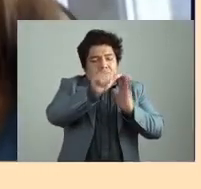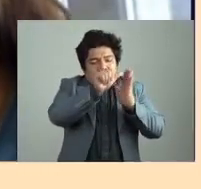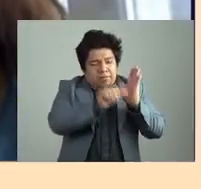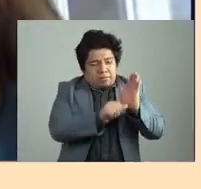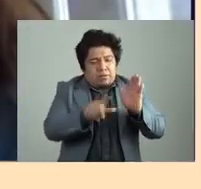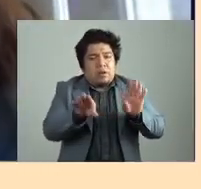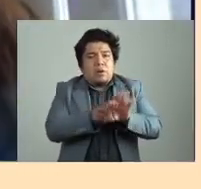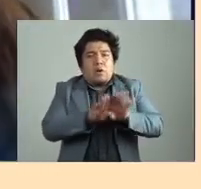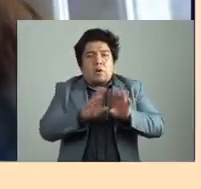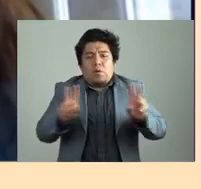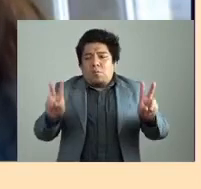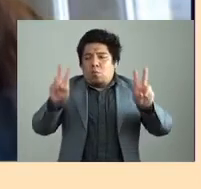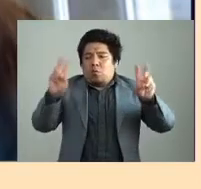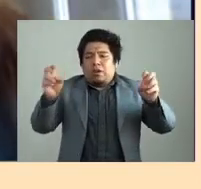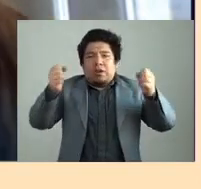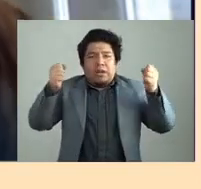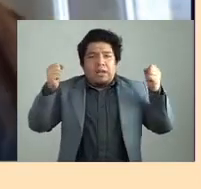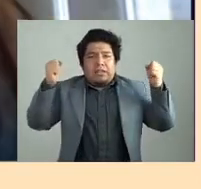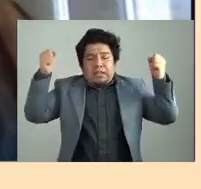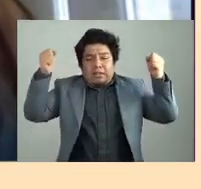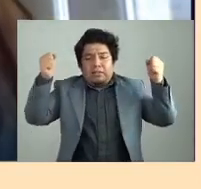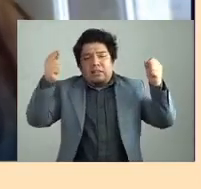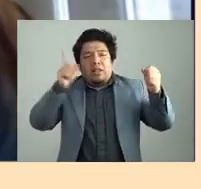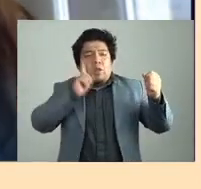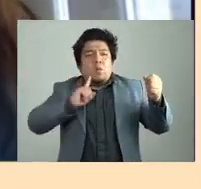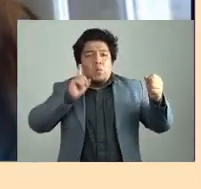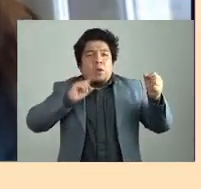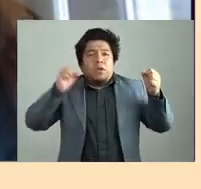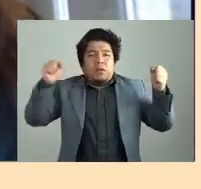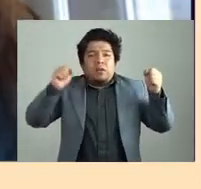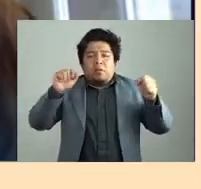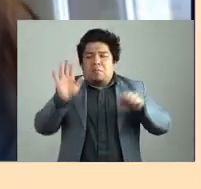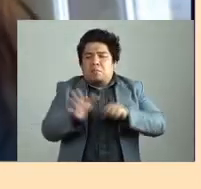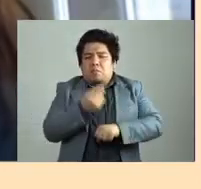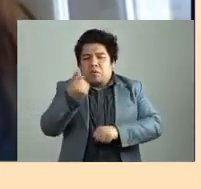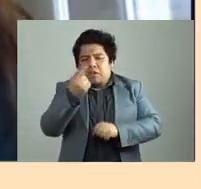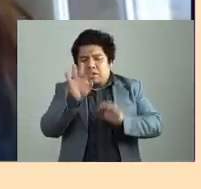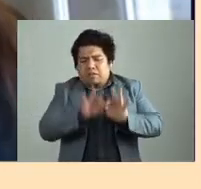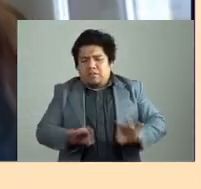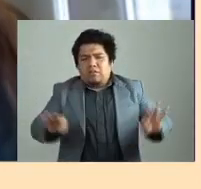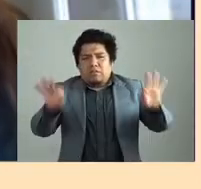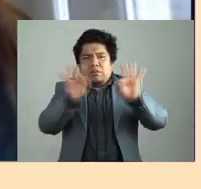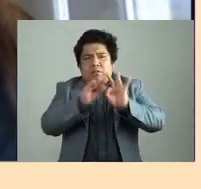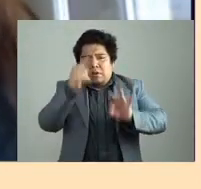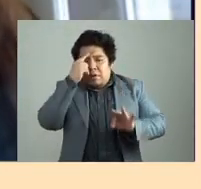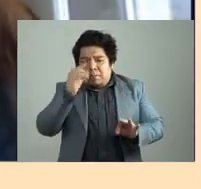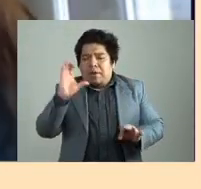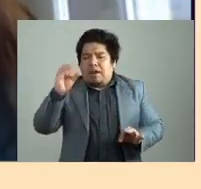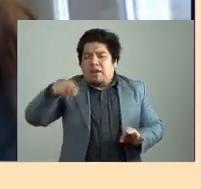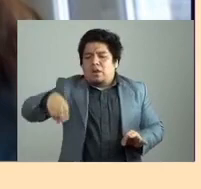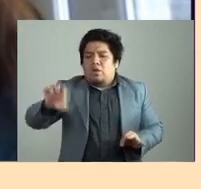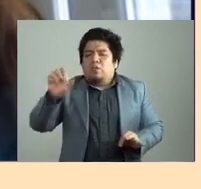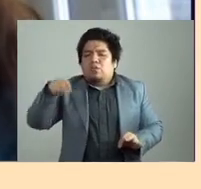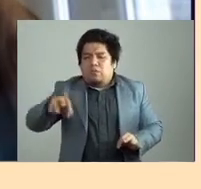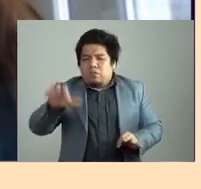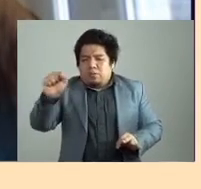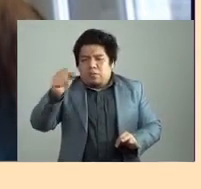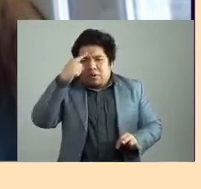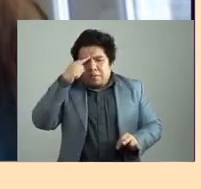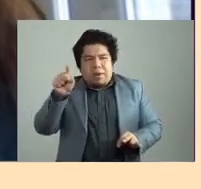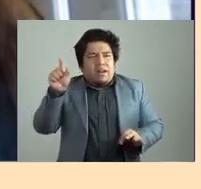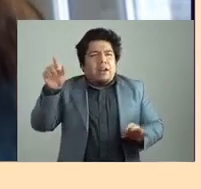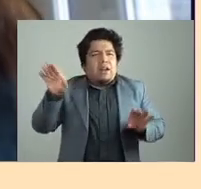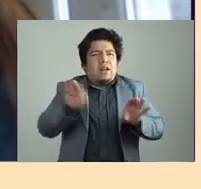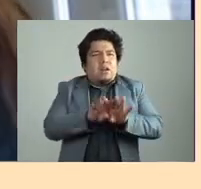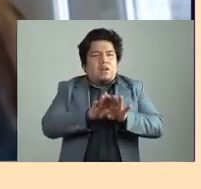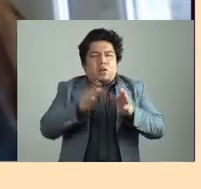feminismo y la política de los comunes porque son tan importantes los comunes para el feminismo y qué aporta también el feminismo a la